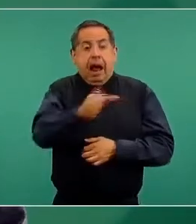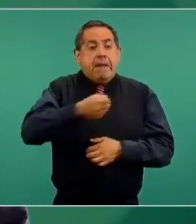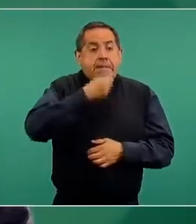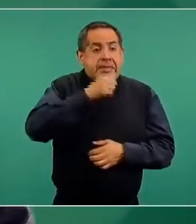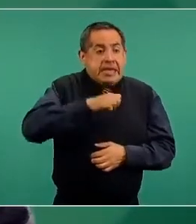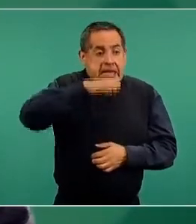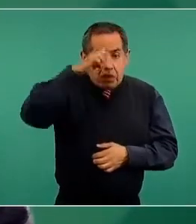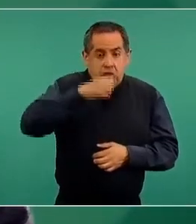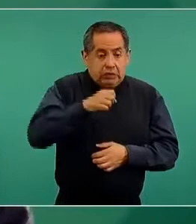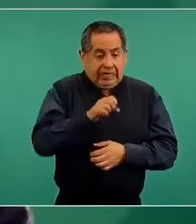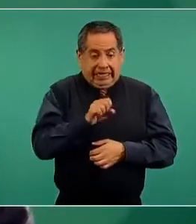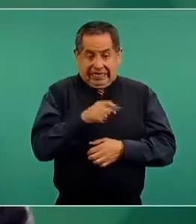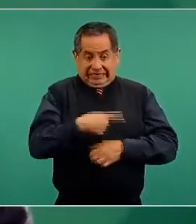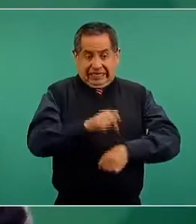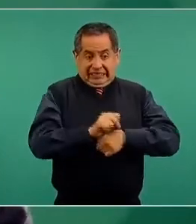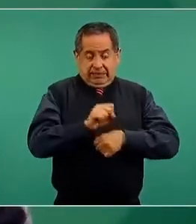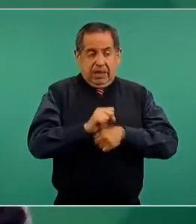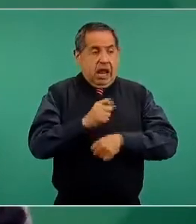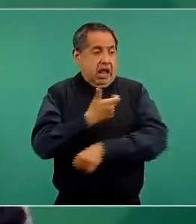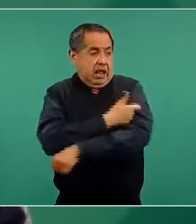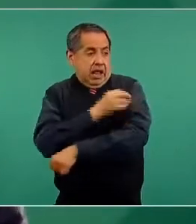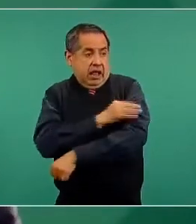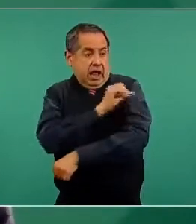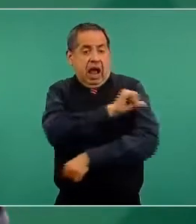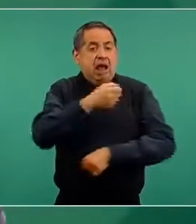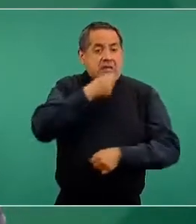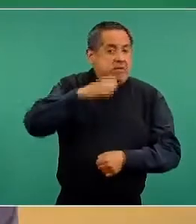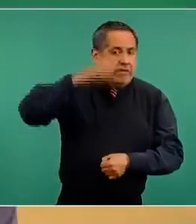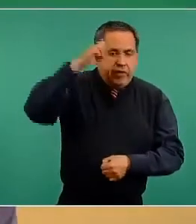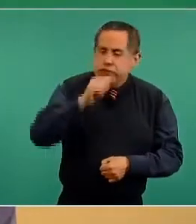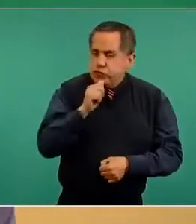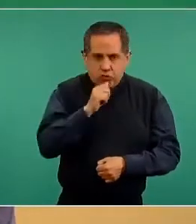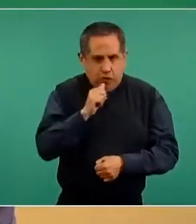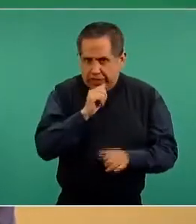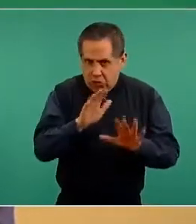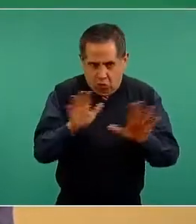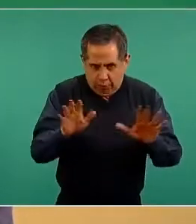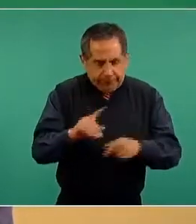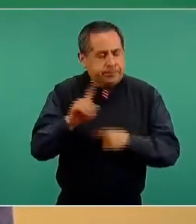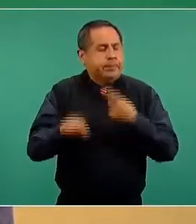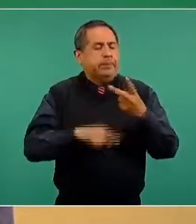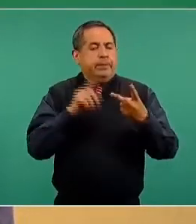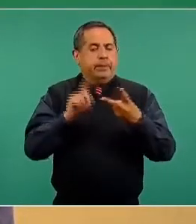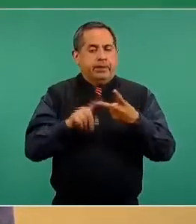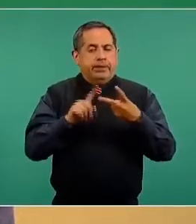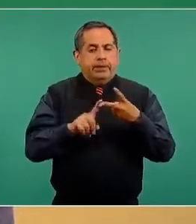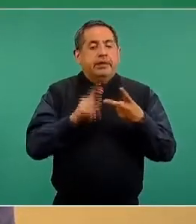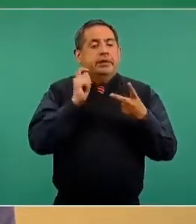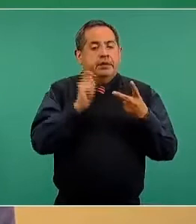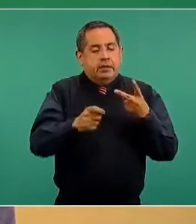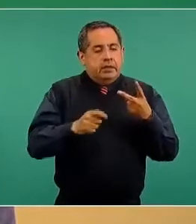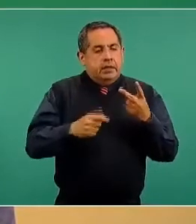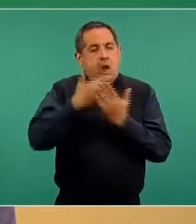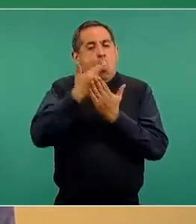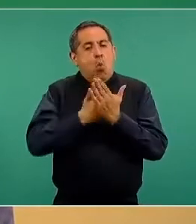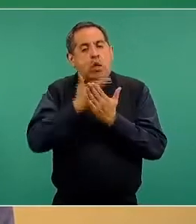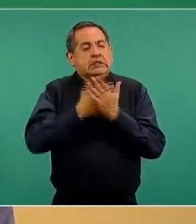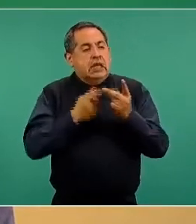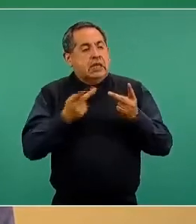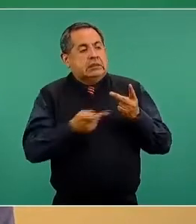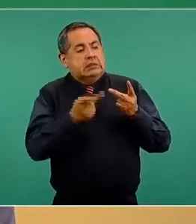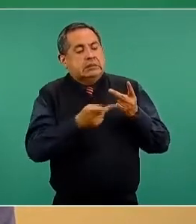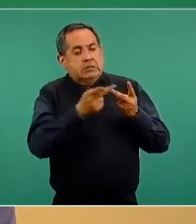esta semana la vacunación para personas adultas mayores. Lo segundo es completar una encuesta